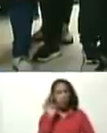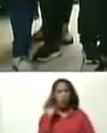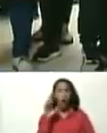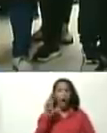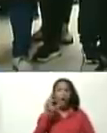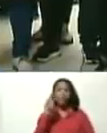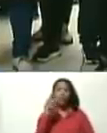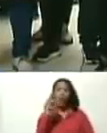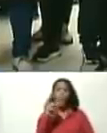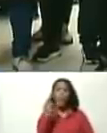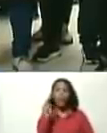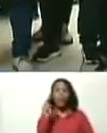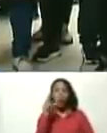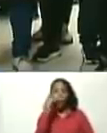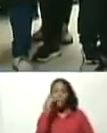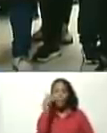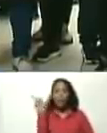Guanipa,